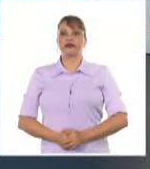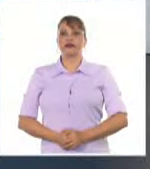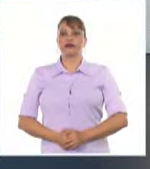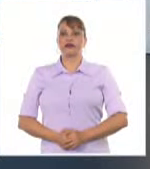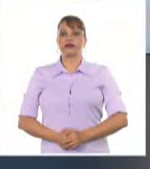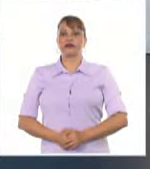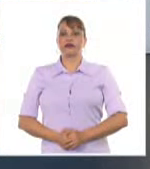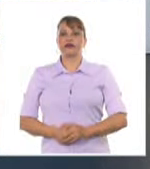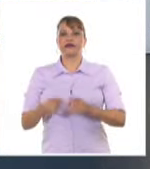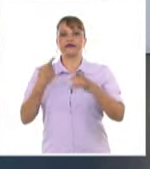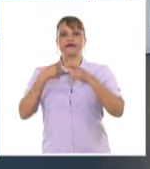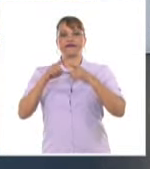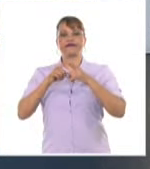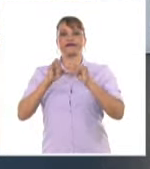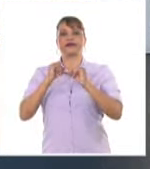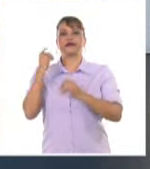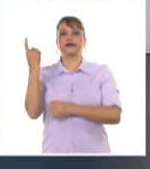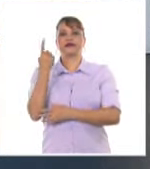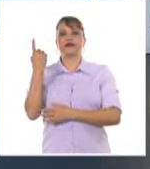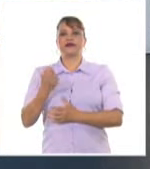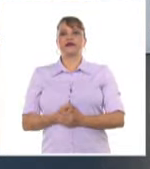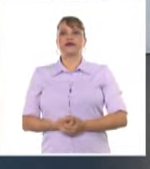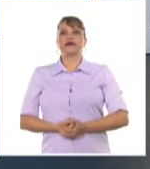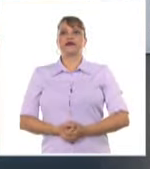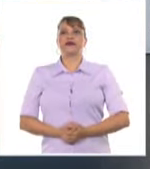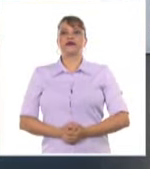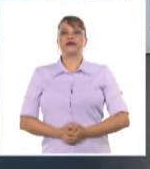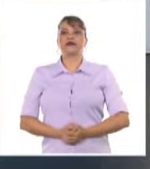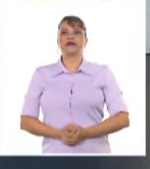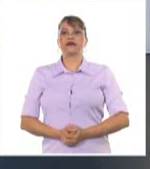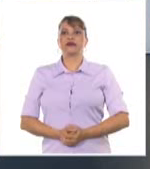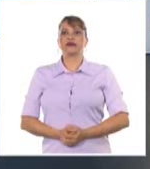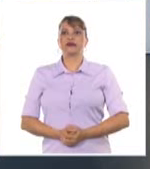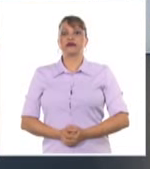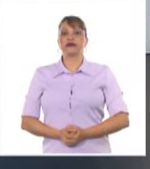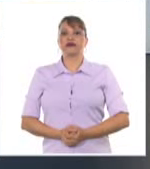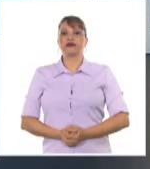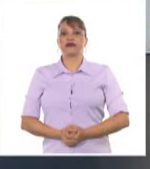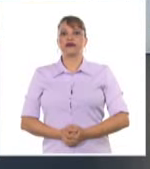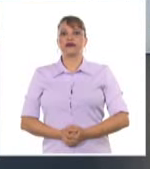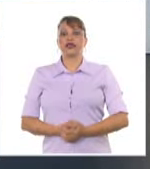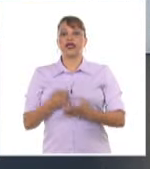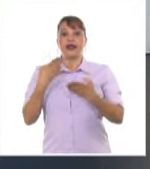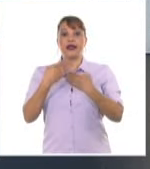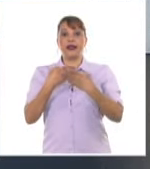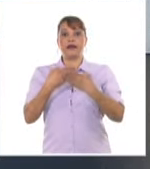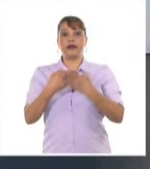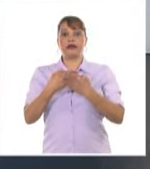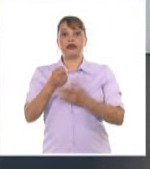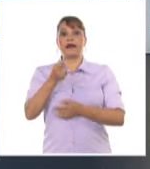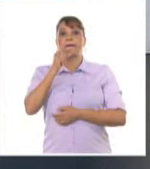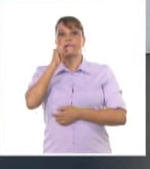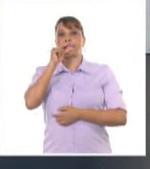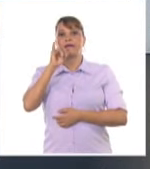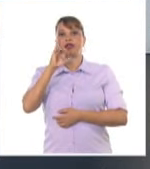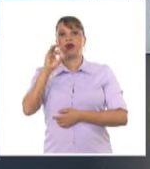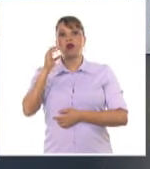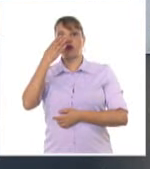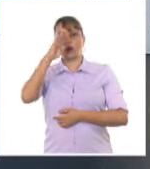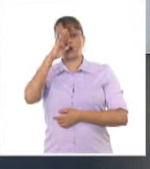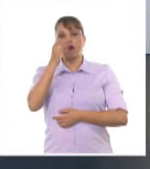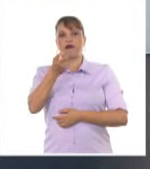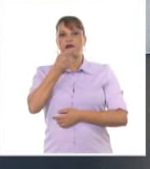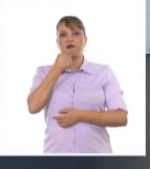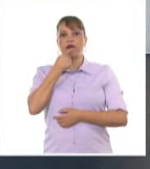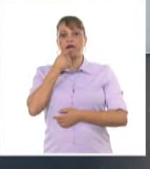Vamos con breves nacionales. Las instituciones insertadas en el grupo empresarial Biocuba Pharma introdujeron en el mercado nacional 14